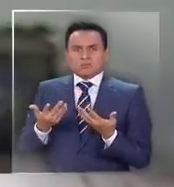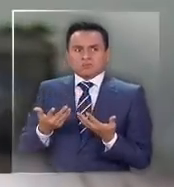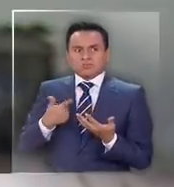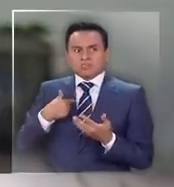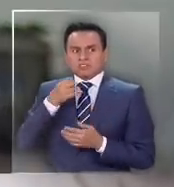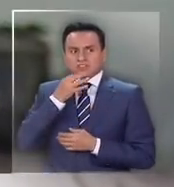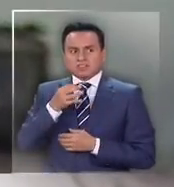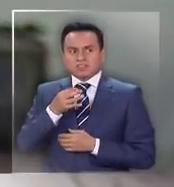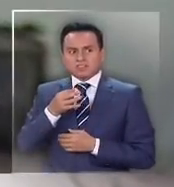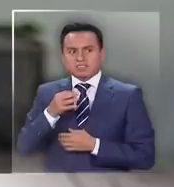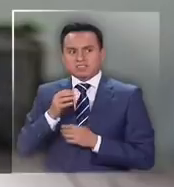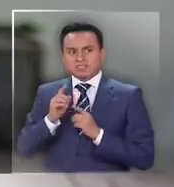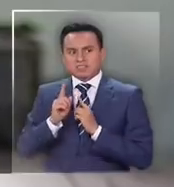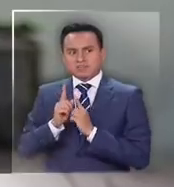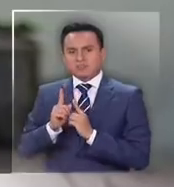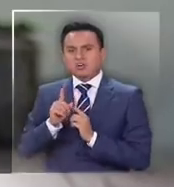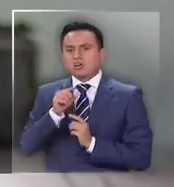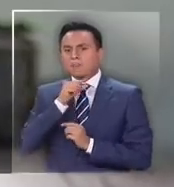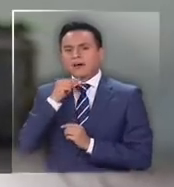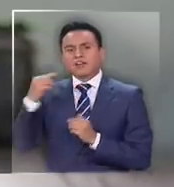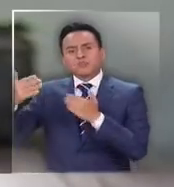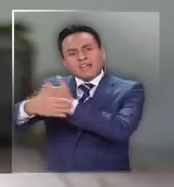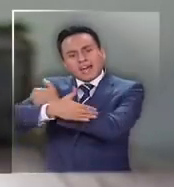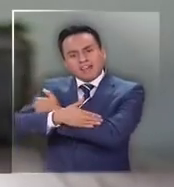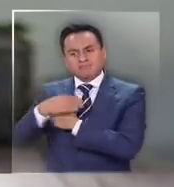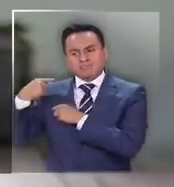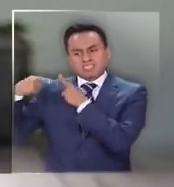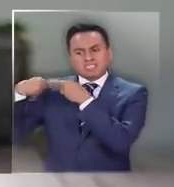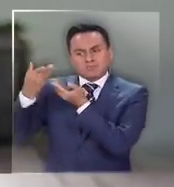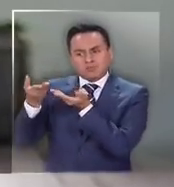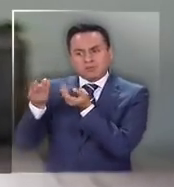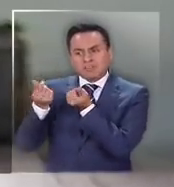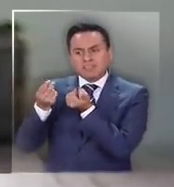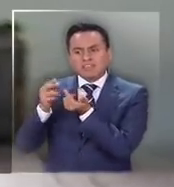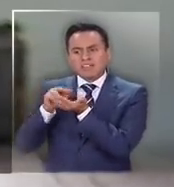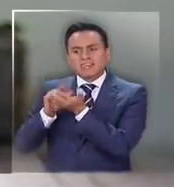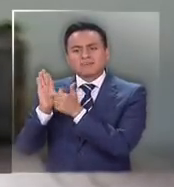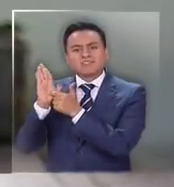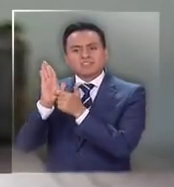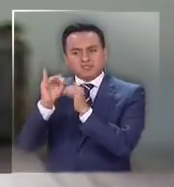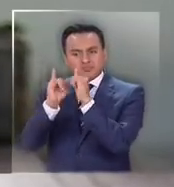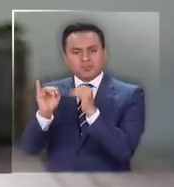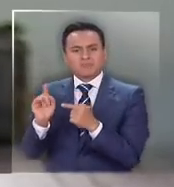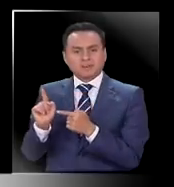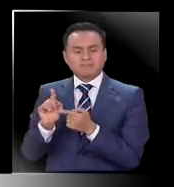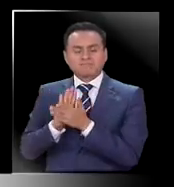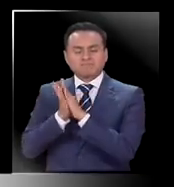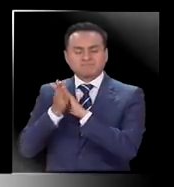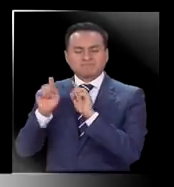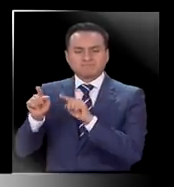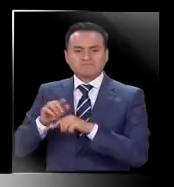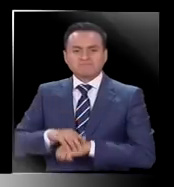yo decía, y este discípulo del padre Hurtado, porque él es como su carta de presentación, así, con todo.